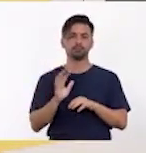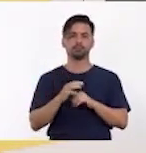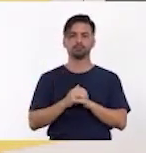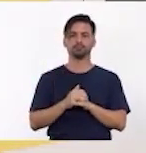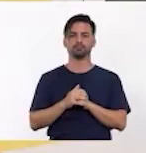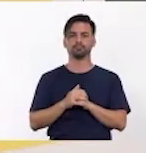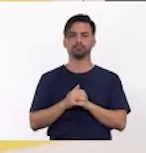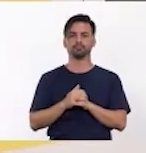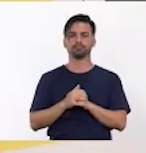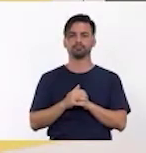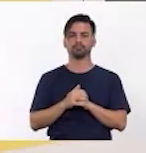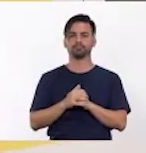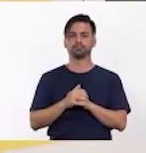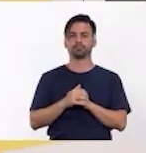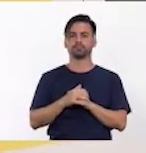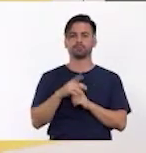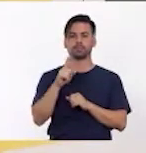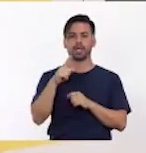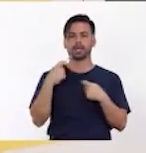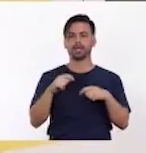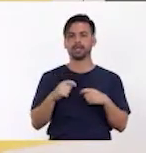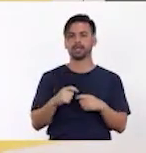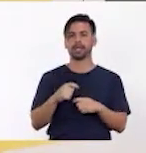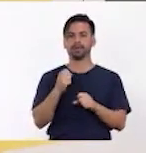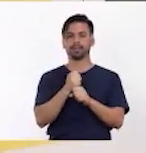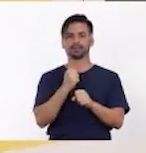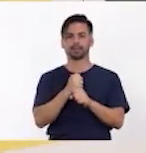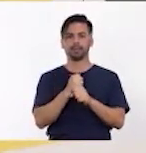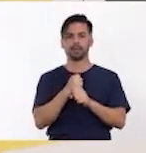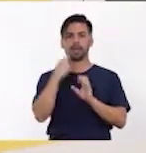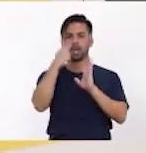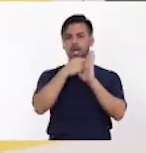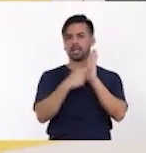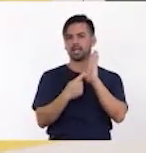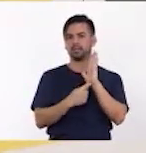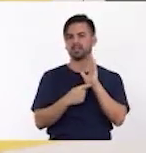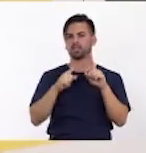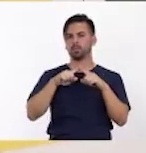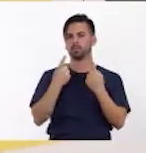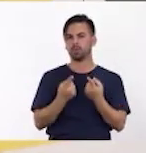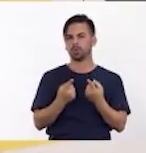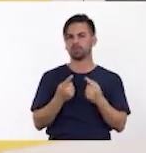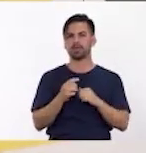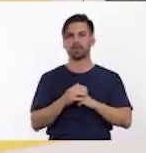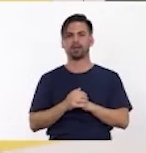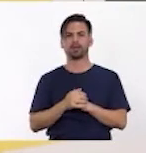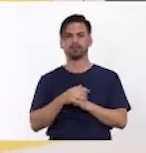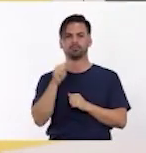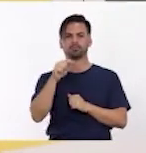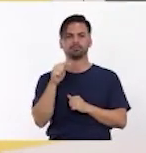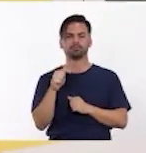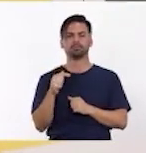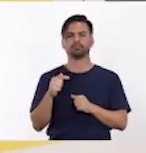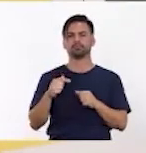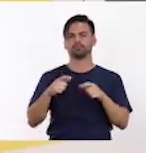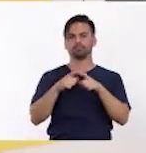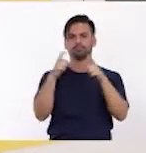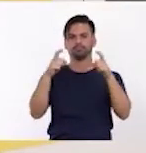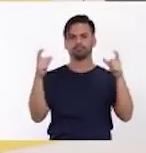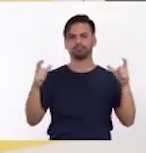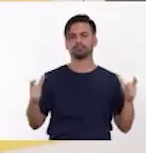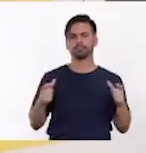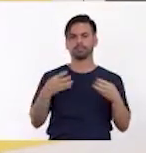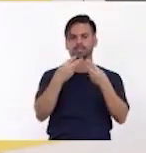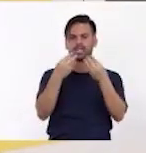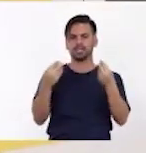presenten deben hablar de estos elementos para que nos digan por qué crecen los desiertos, por qué crece la desertificación, por qué crece el hambre y